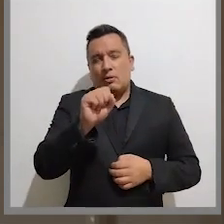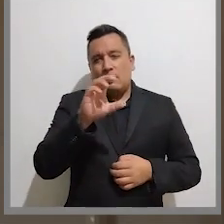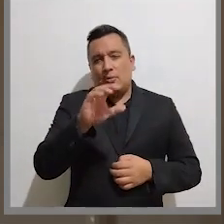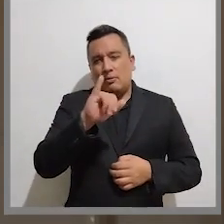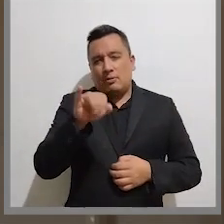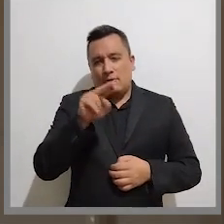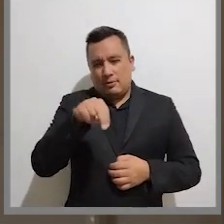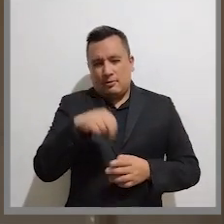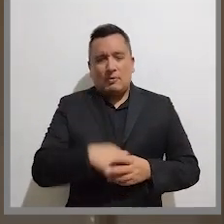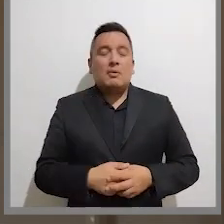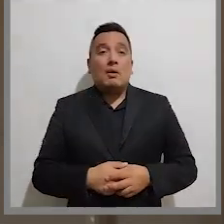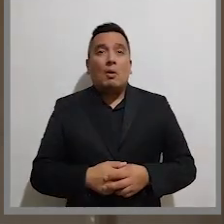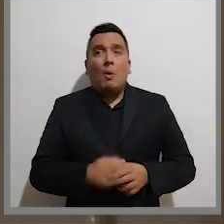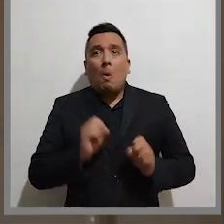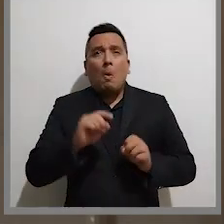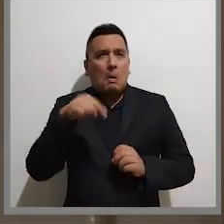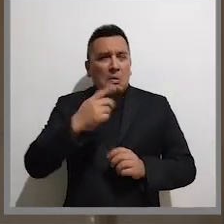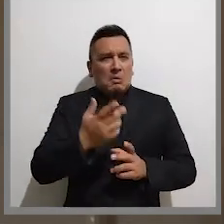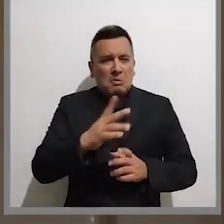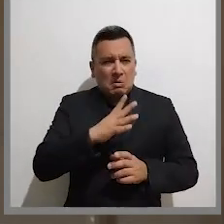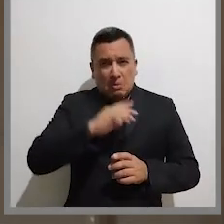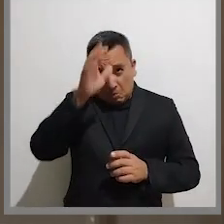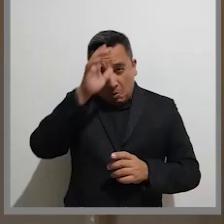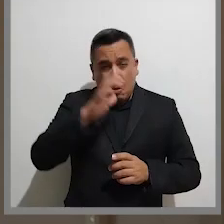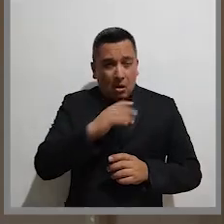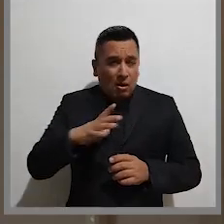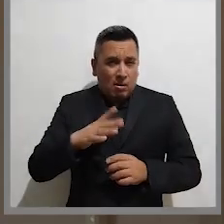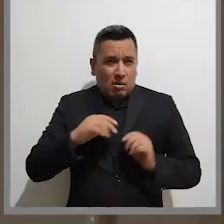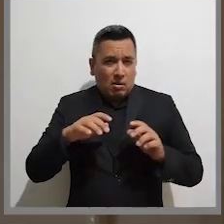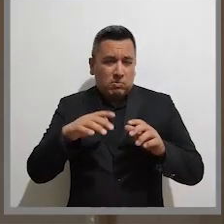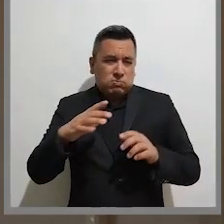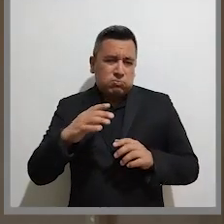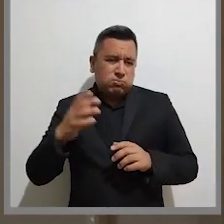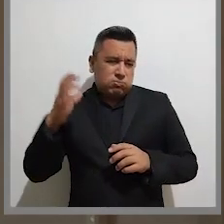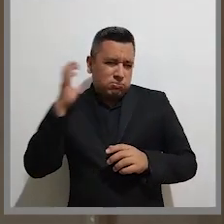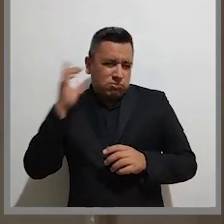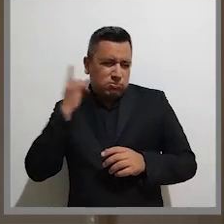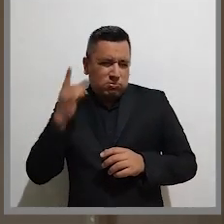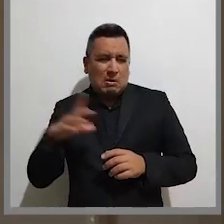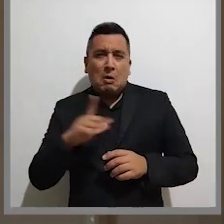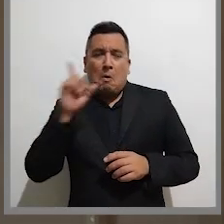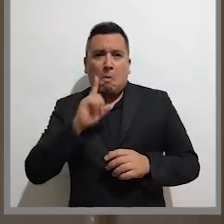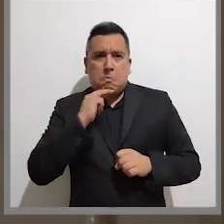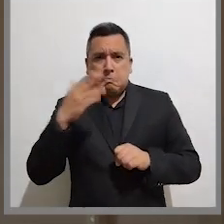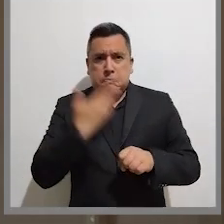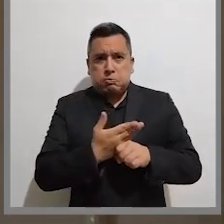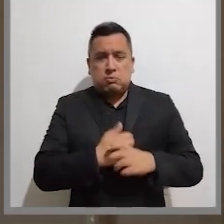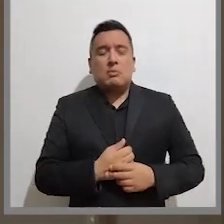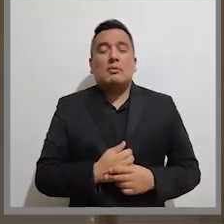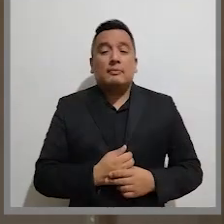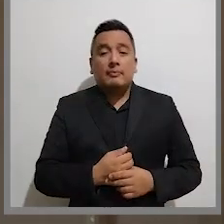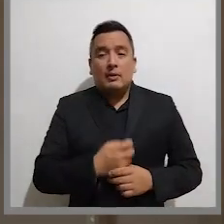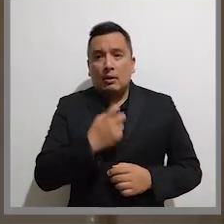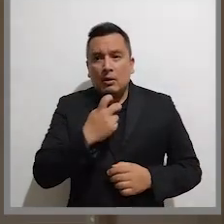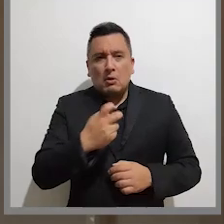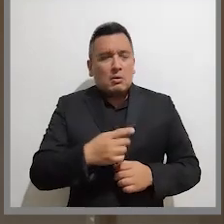en muchos congresos, como es en el estado de Coahuila, una presidenta de la mesa directiva del Congreso del